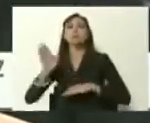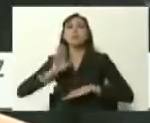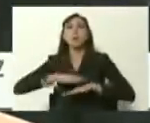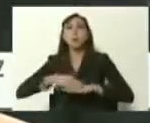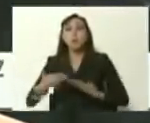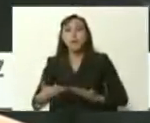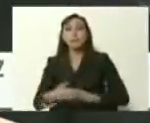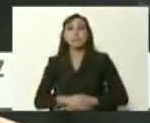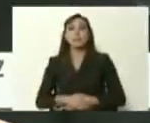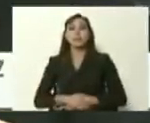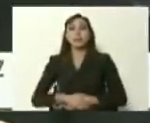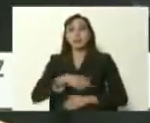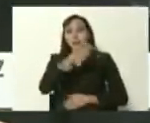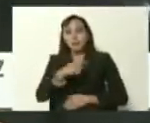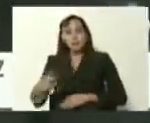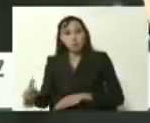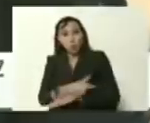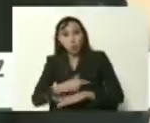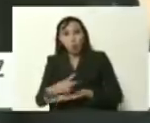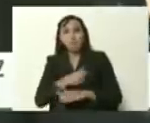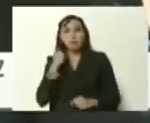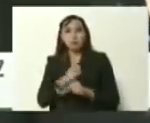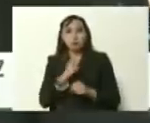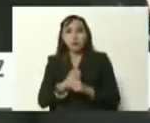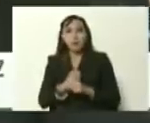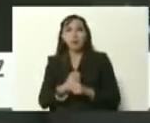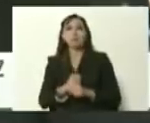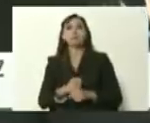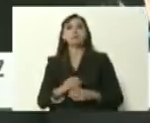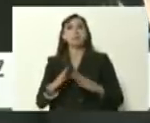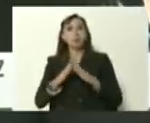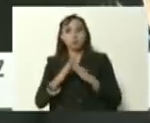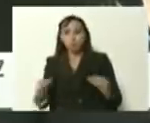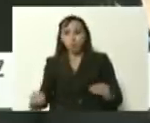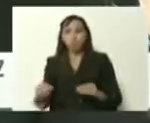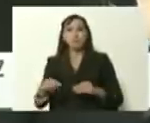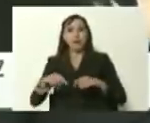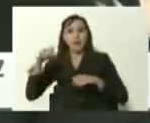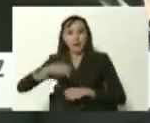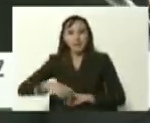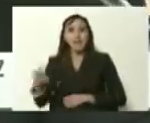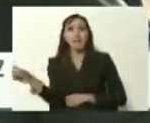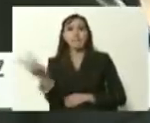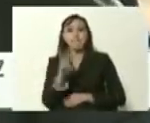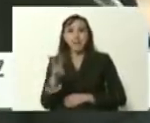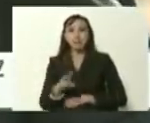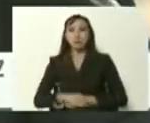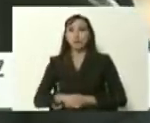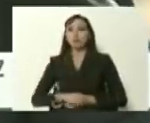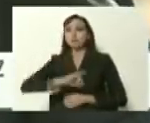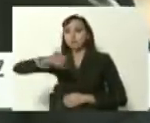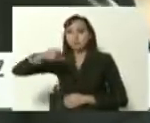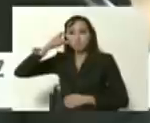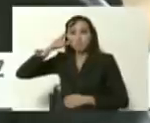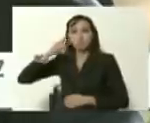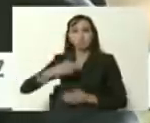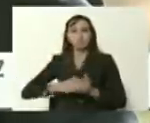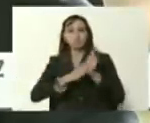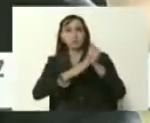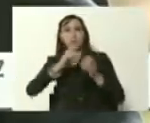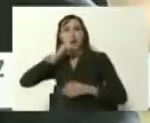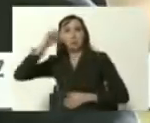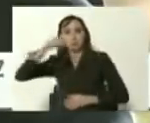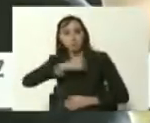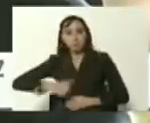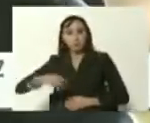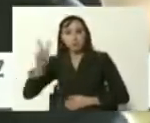los que están en acto de gobierno terrenal, como usted lo encabeza, y por supuesto nuestro presidente Nicolás Maduro, dando